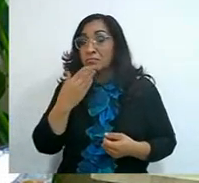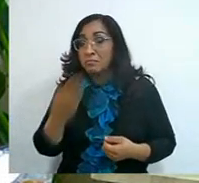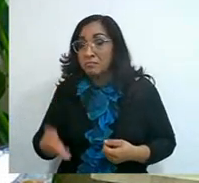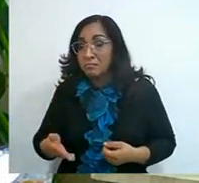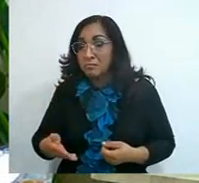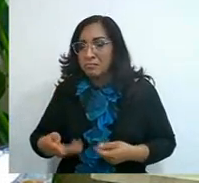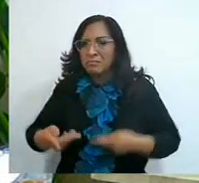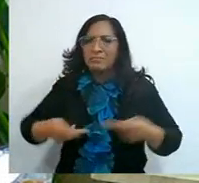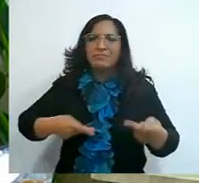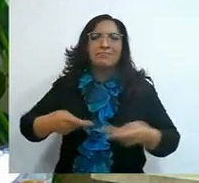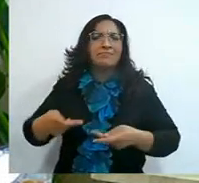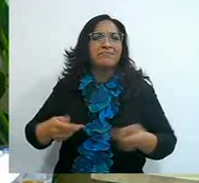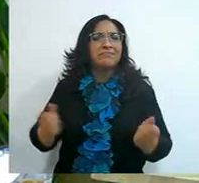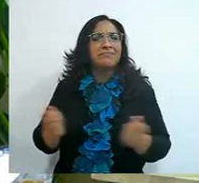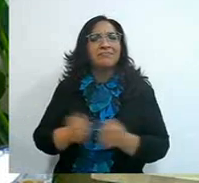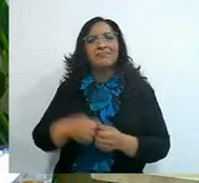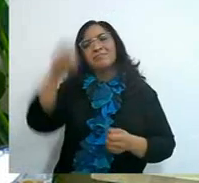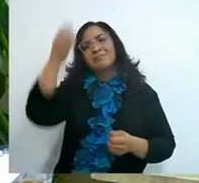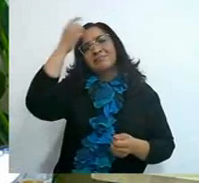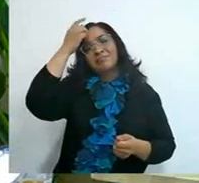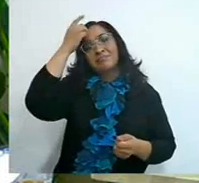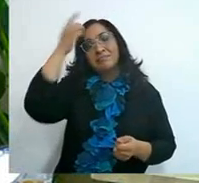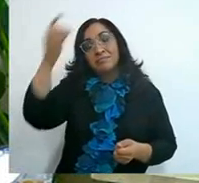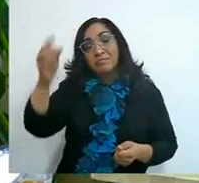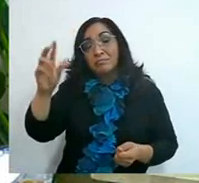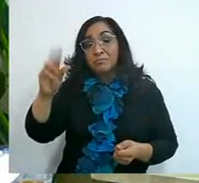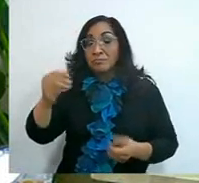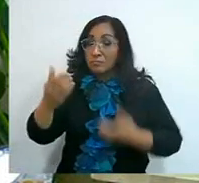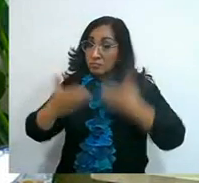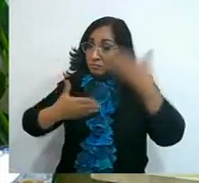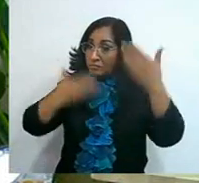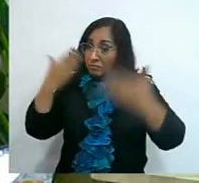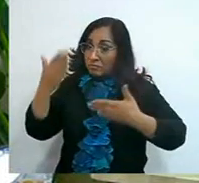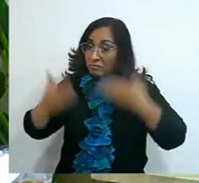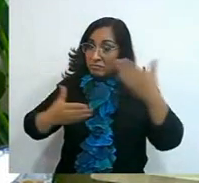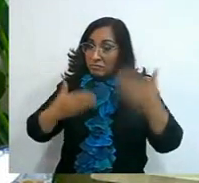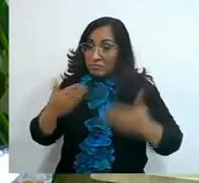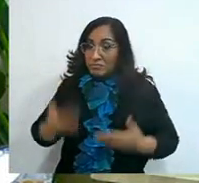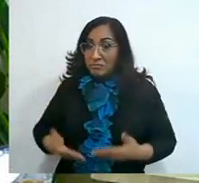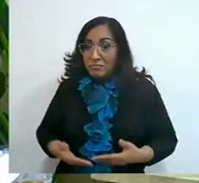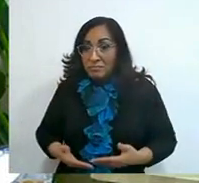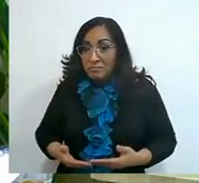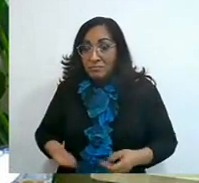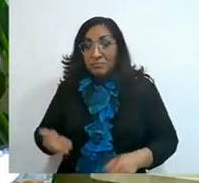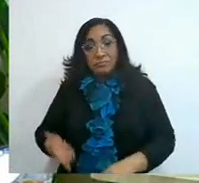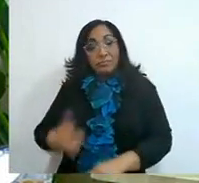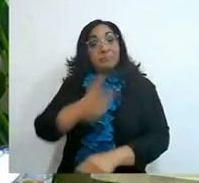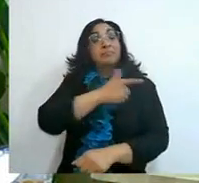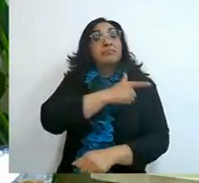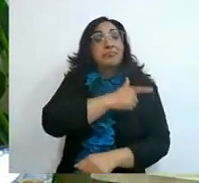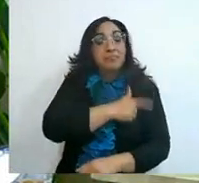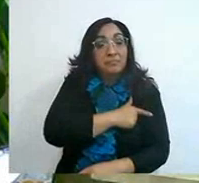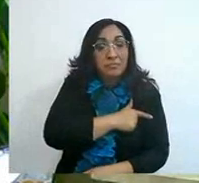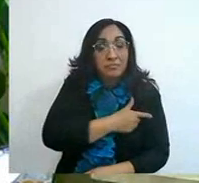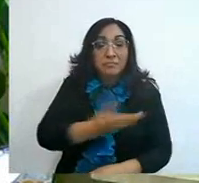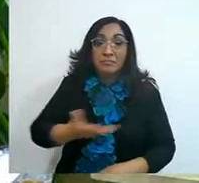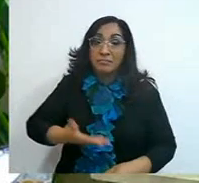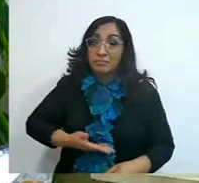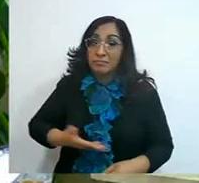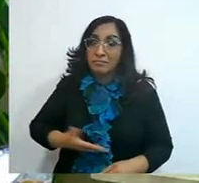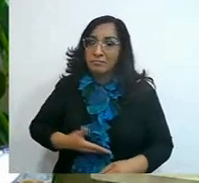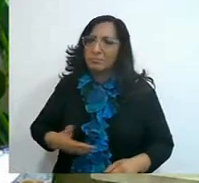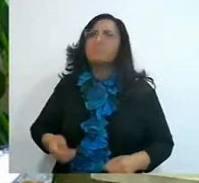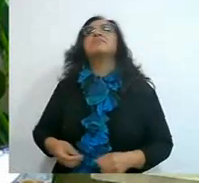Habla con Dios, Dios es bueno. No me enseñan la consecuencia grave que trae el adulterio o que trae